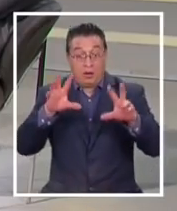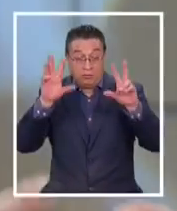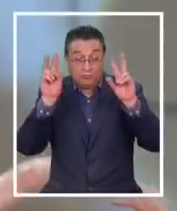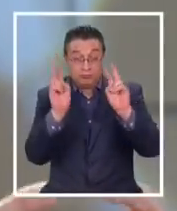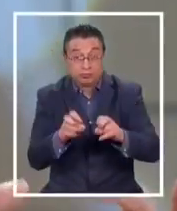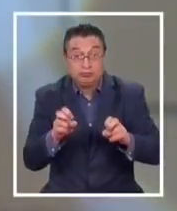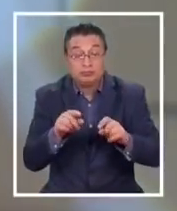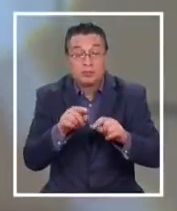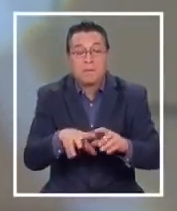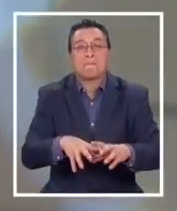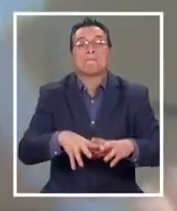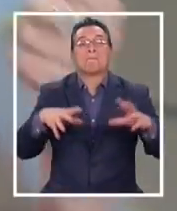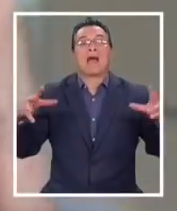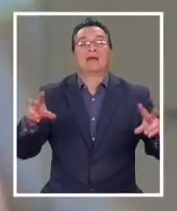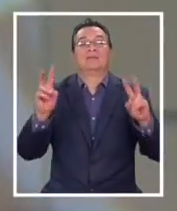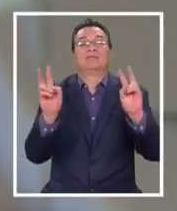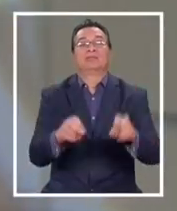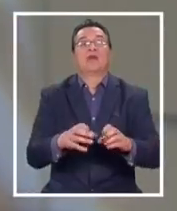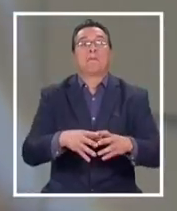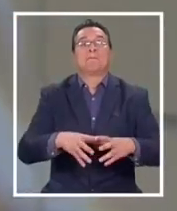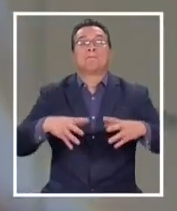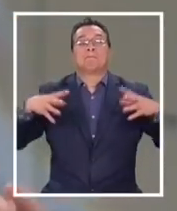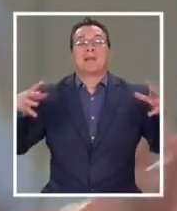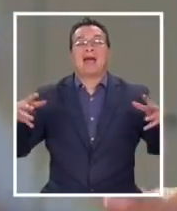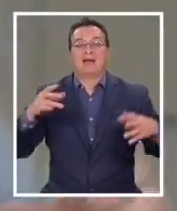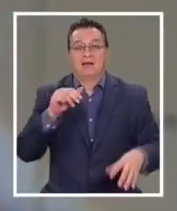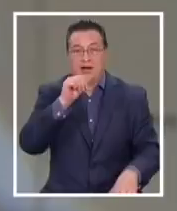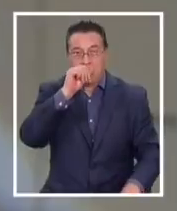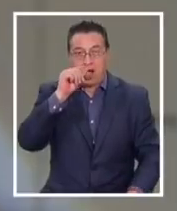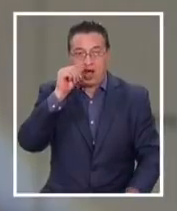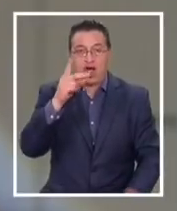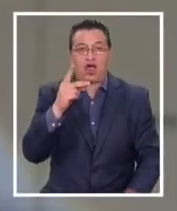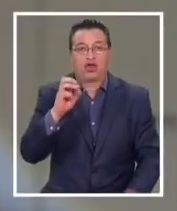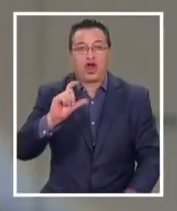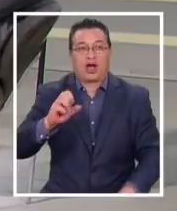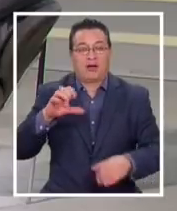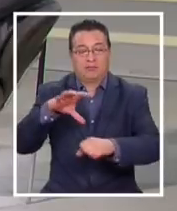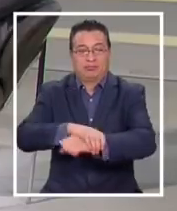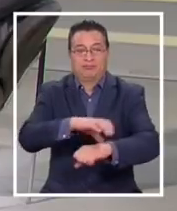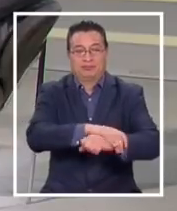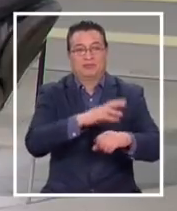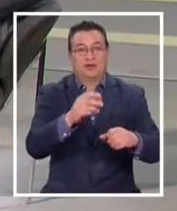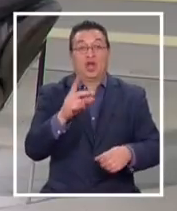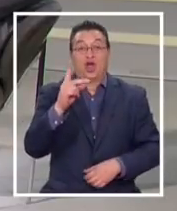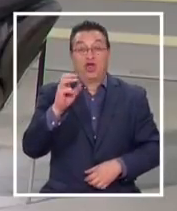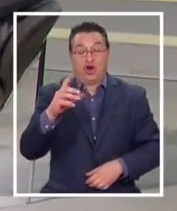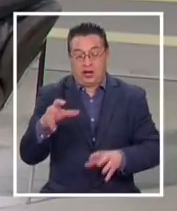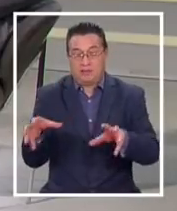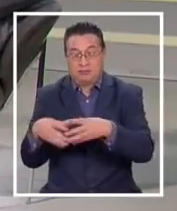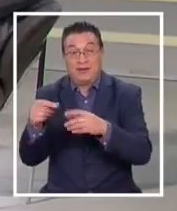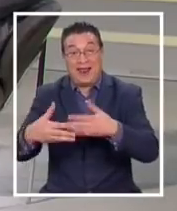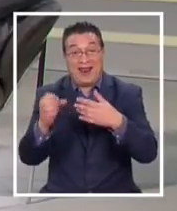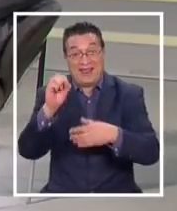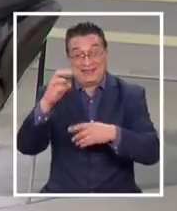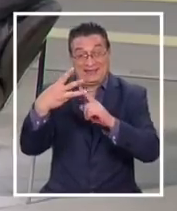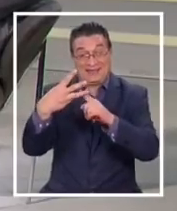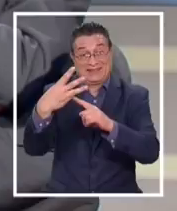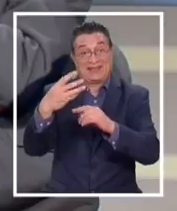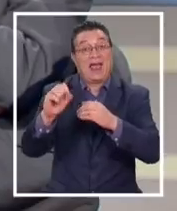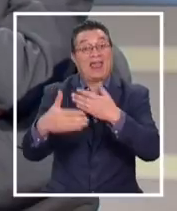la detención, se logra una cantidad muy importante, drogas, y se desbarata la banda completa. Drogas y crimen organizado. La tercera de hoy venía un reportaje